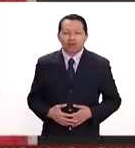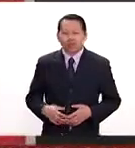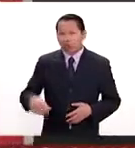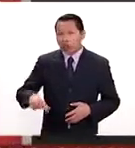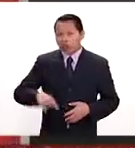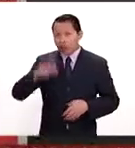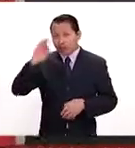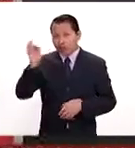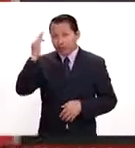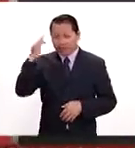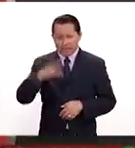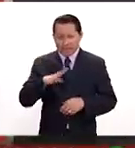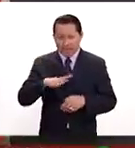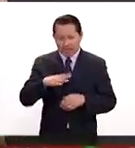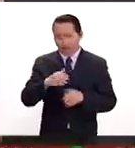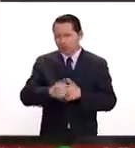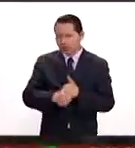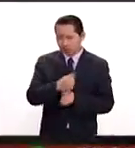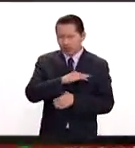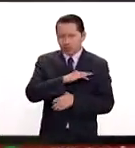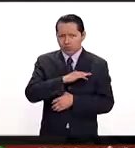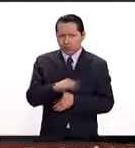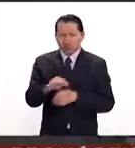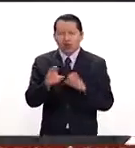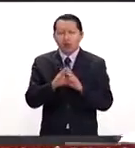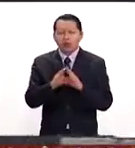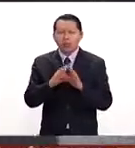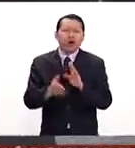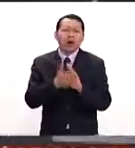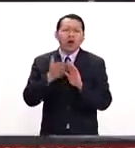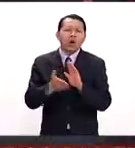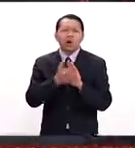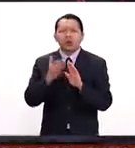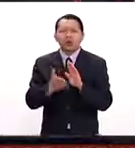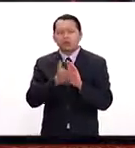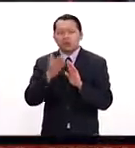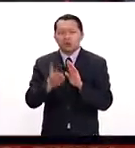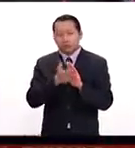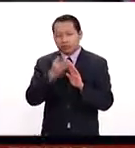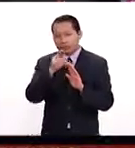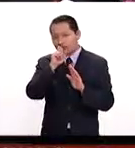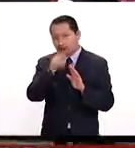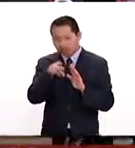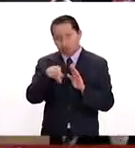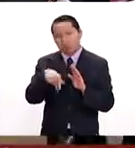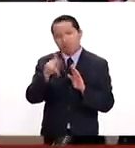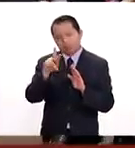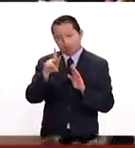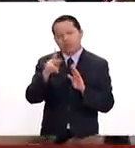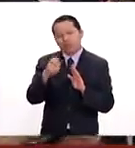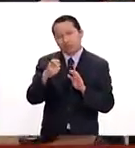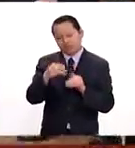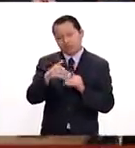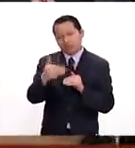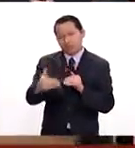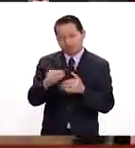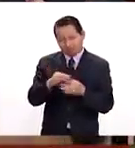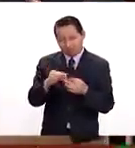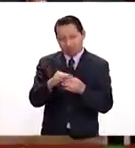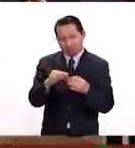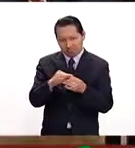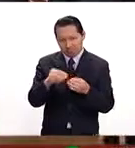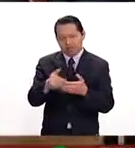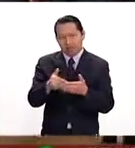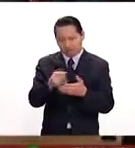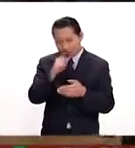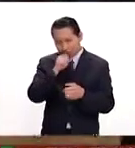El gobierno federal lanza licitaciones para la construcción. Bueno, pero esto se lo voy a dar más adelante. Antes, me